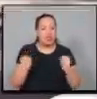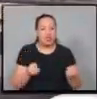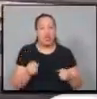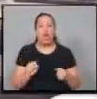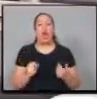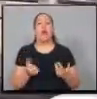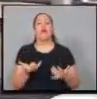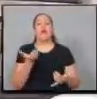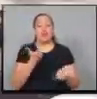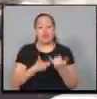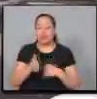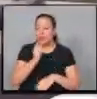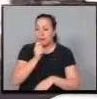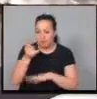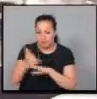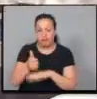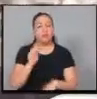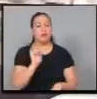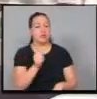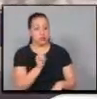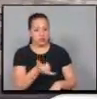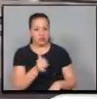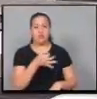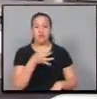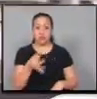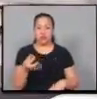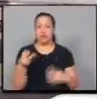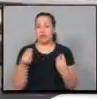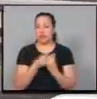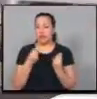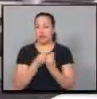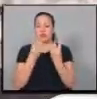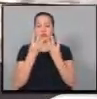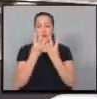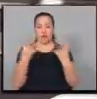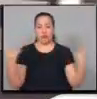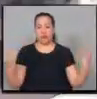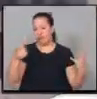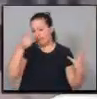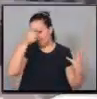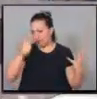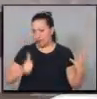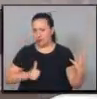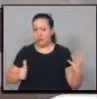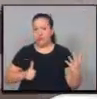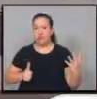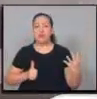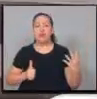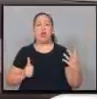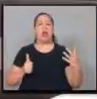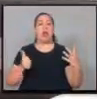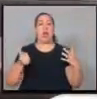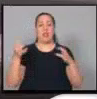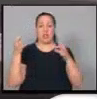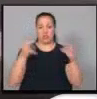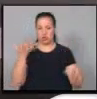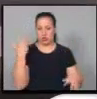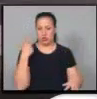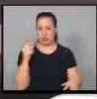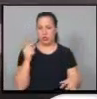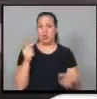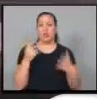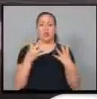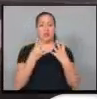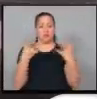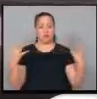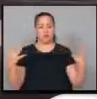Sí, buen día, Romina. Así es. Una cantidad ya importante de efectivos de la Gendarmería han llegado hace algunos minutos y están apostados allí sobre la